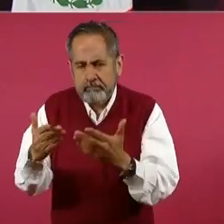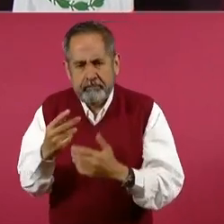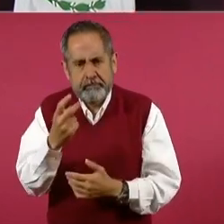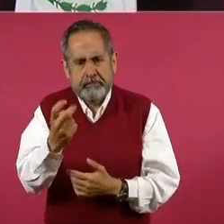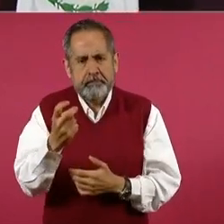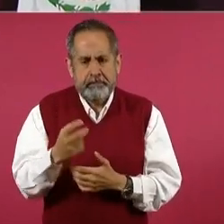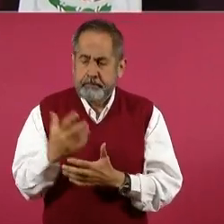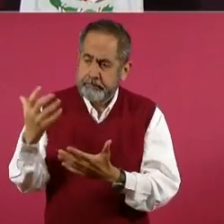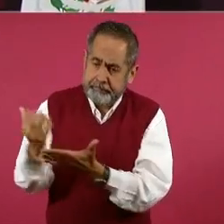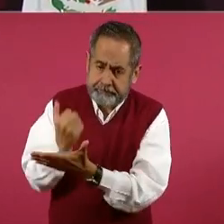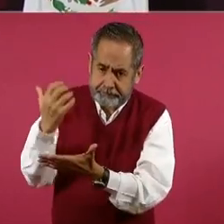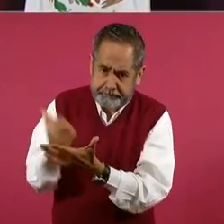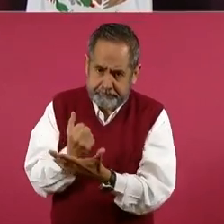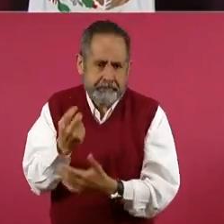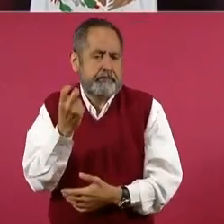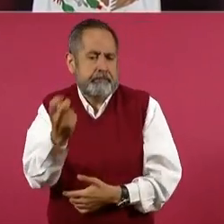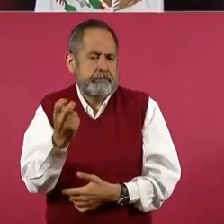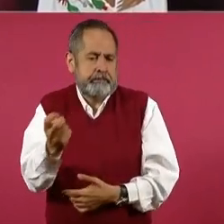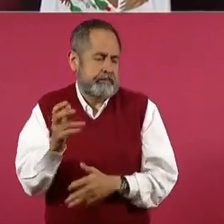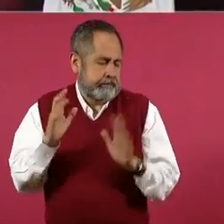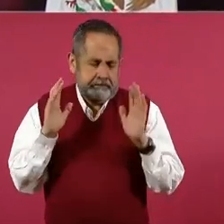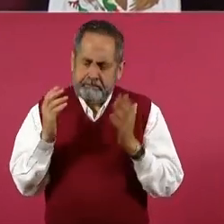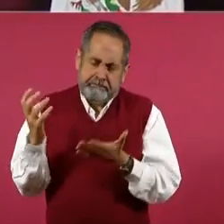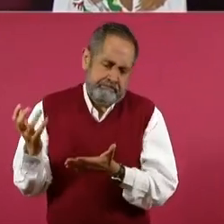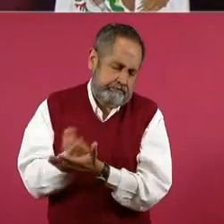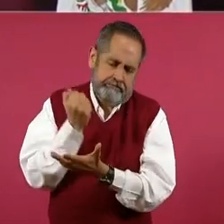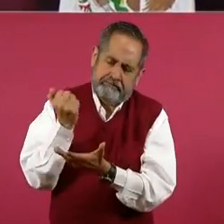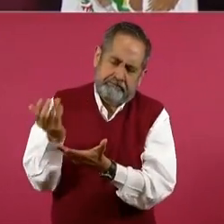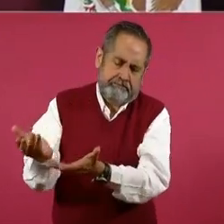por eso ganaron.